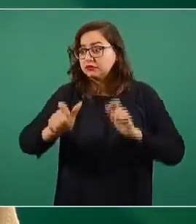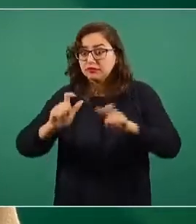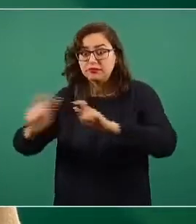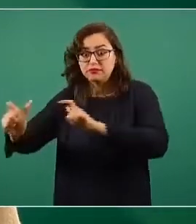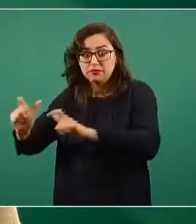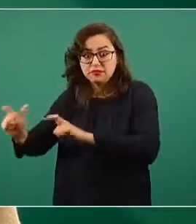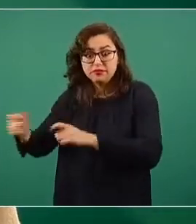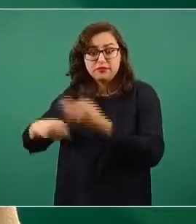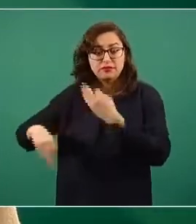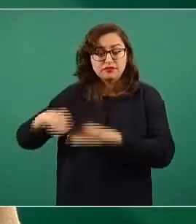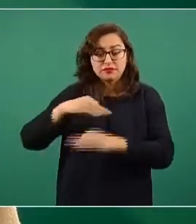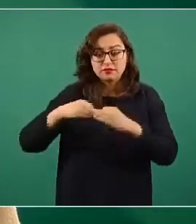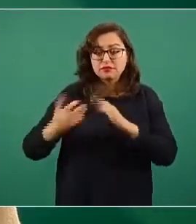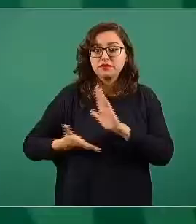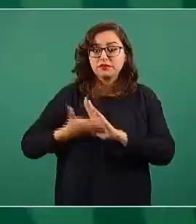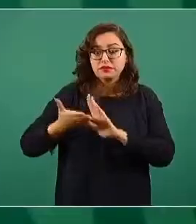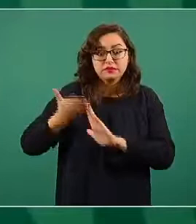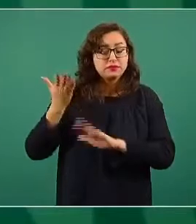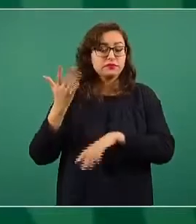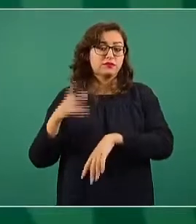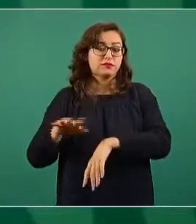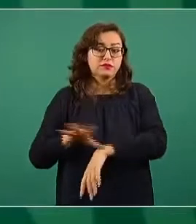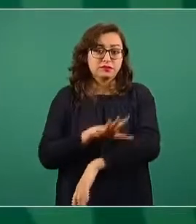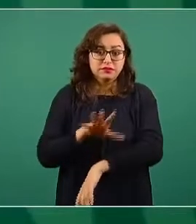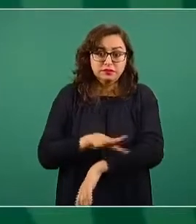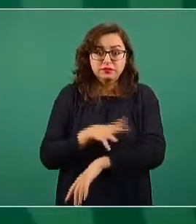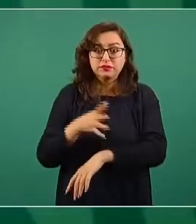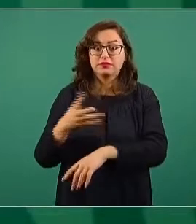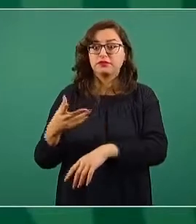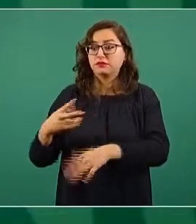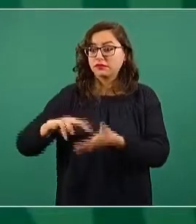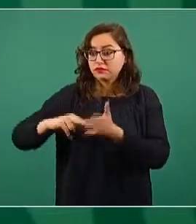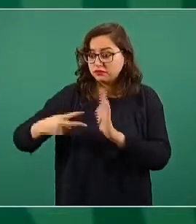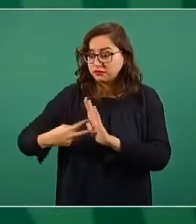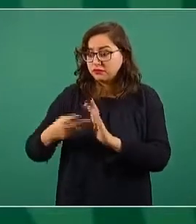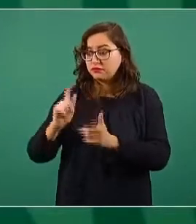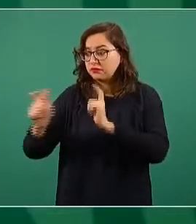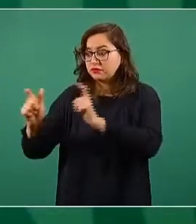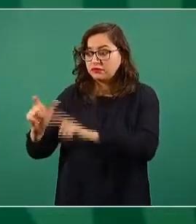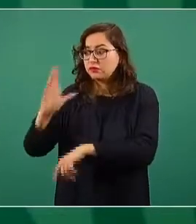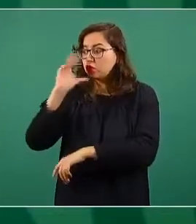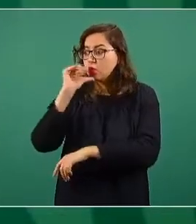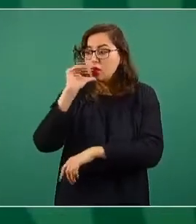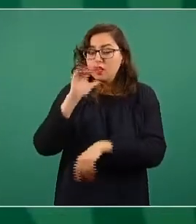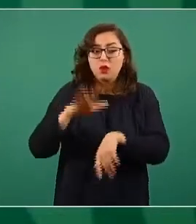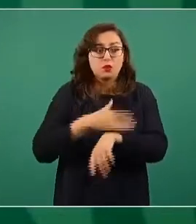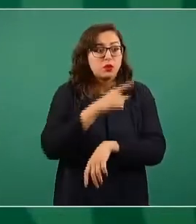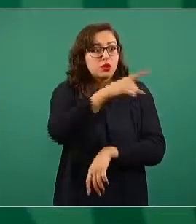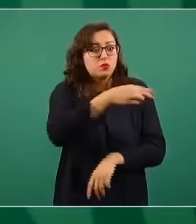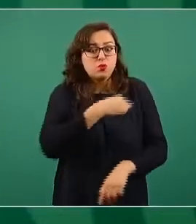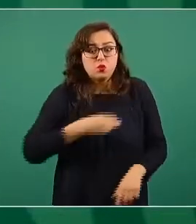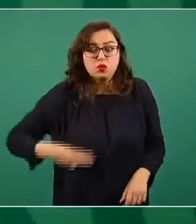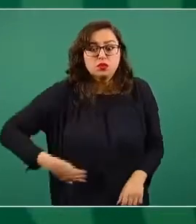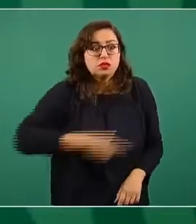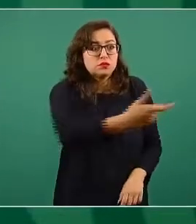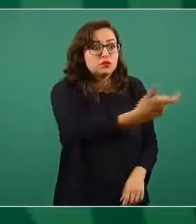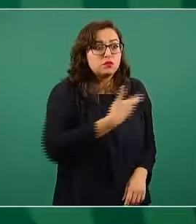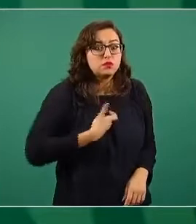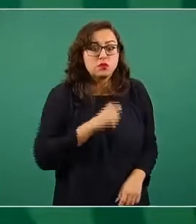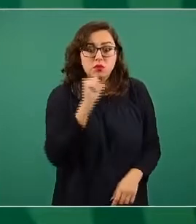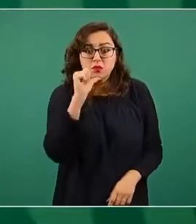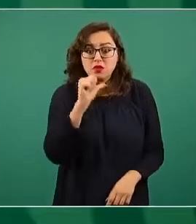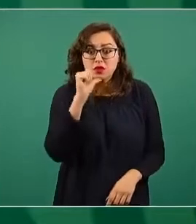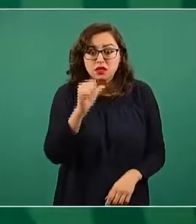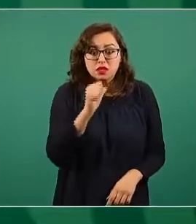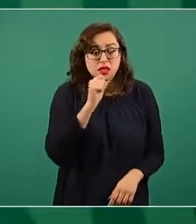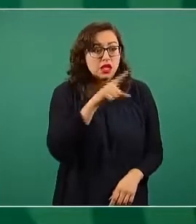los albañiles, a los ingenieros, etcétera, y que no ha podido hacerlo por la falta de pago por parte